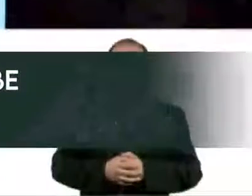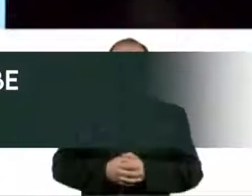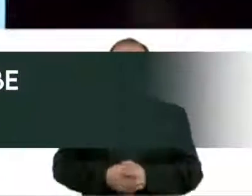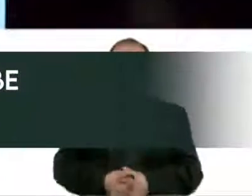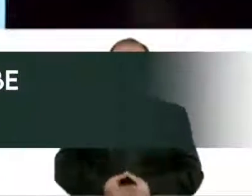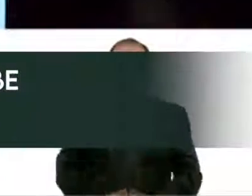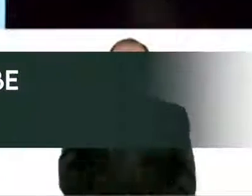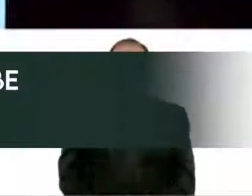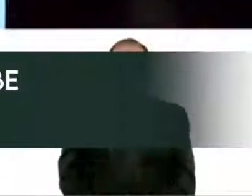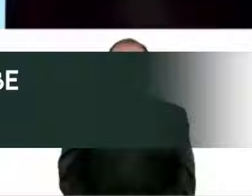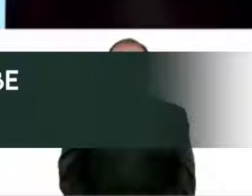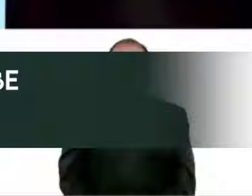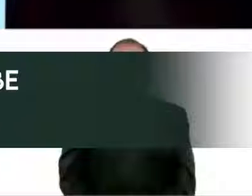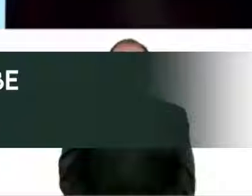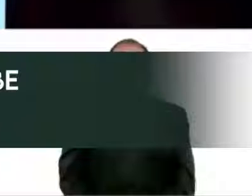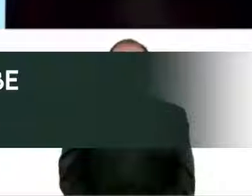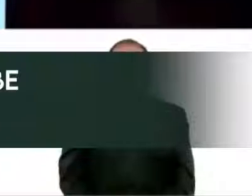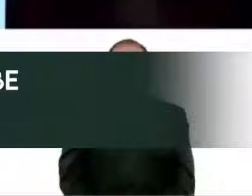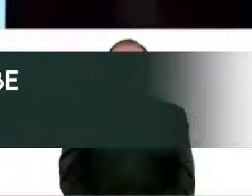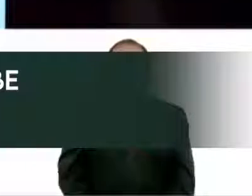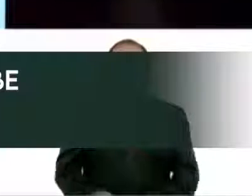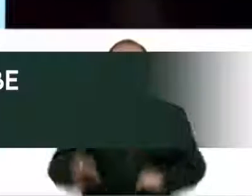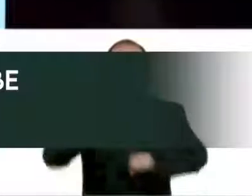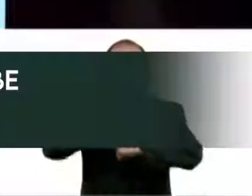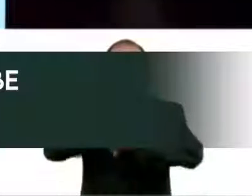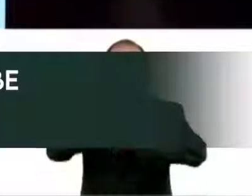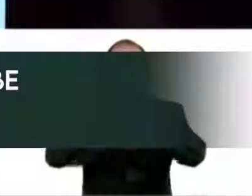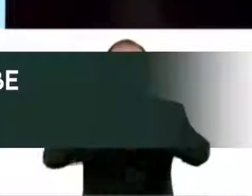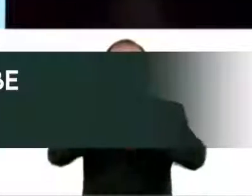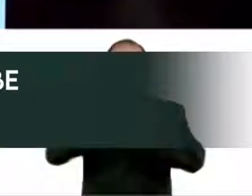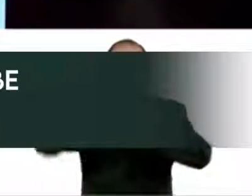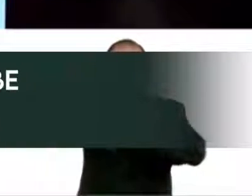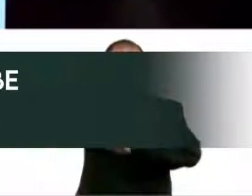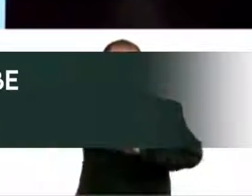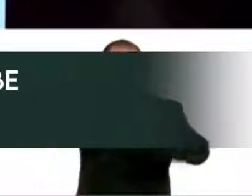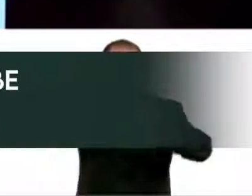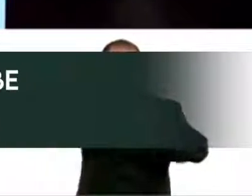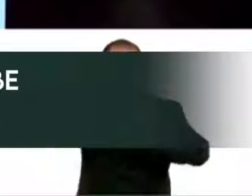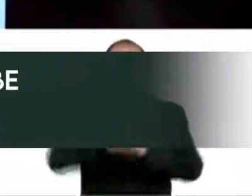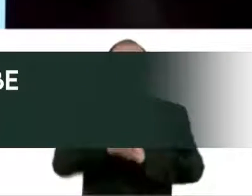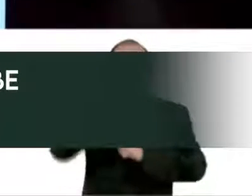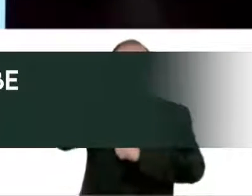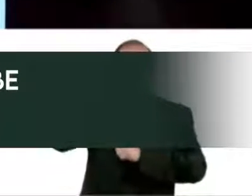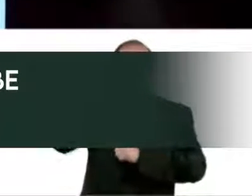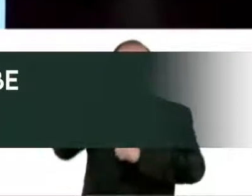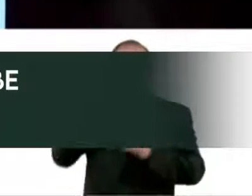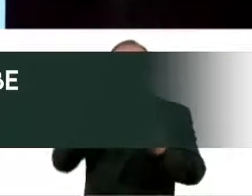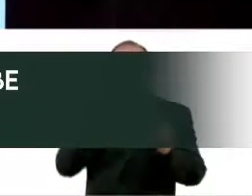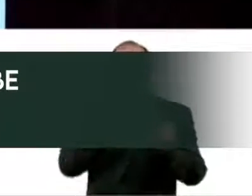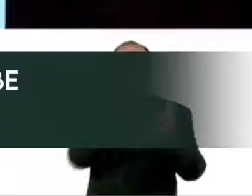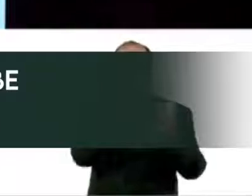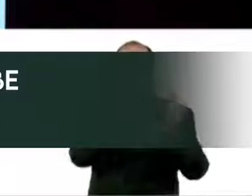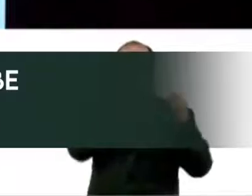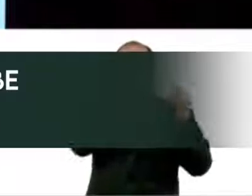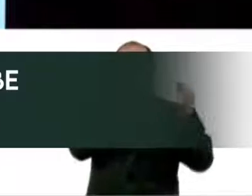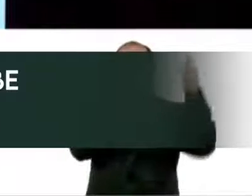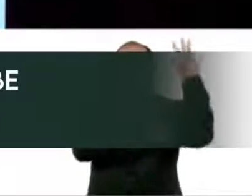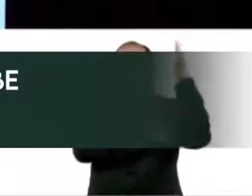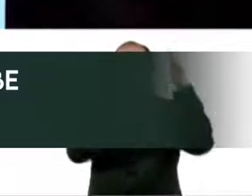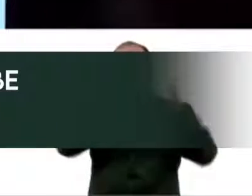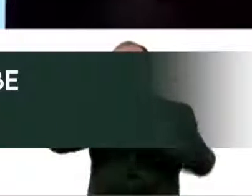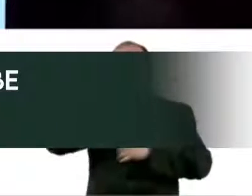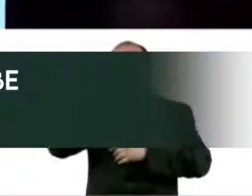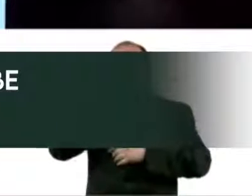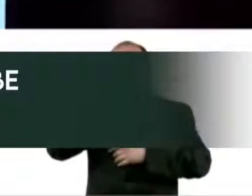Por sus acciones climáticas, la Ciudad de México fue galardonada en el Desafío de Ciudades 2021-2022 del Fondo Mundial para